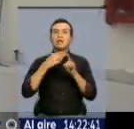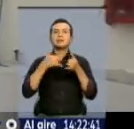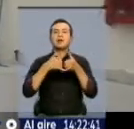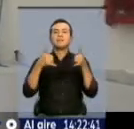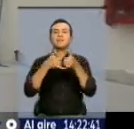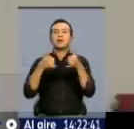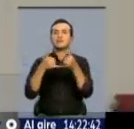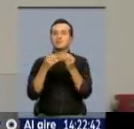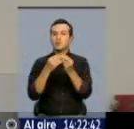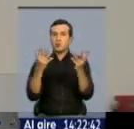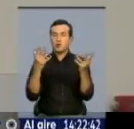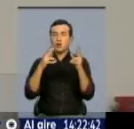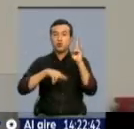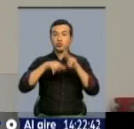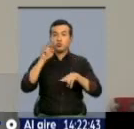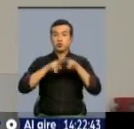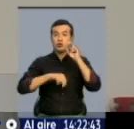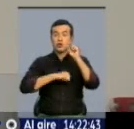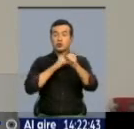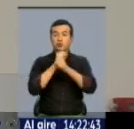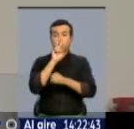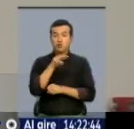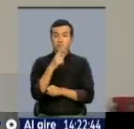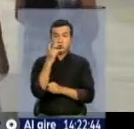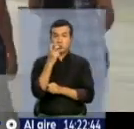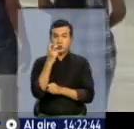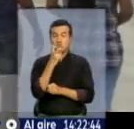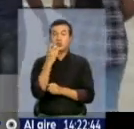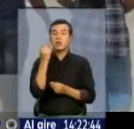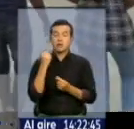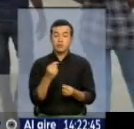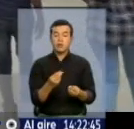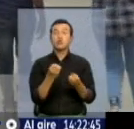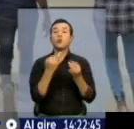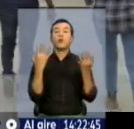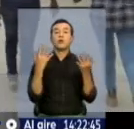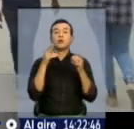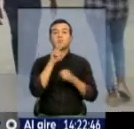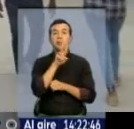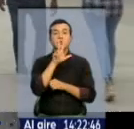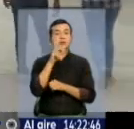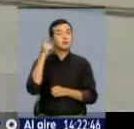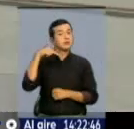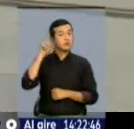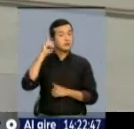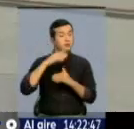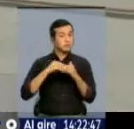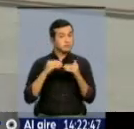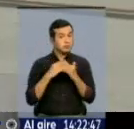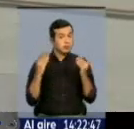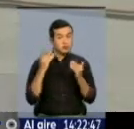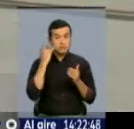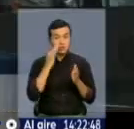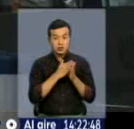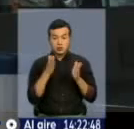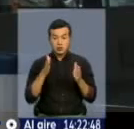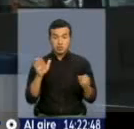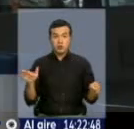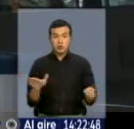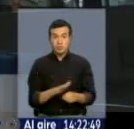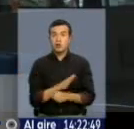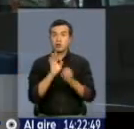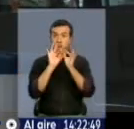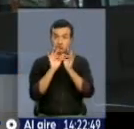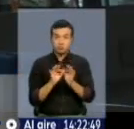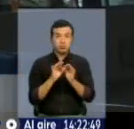su construcción en 2012 con un crédito del antiguo Banco del Estado, tiene una inversión que supera los 23 millones de dólares. El plazo para finalizar sus